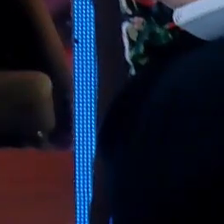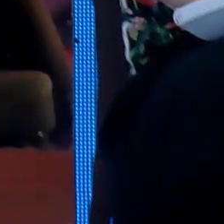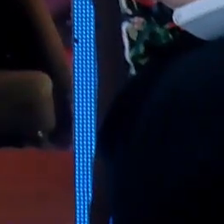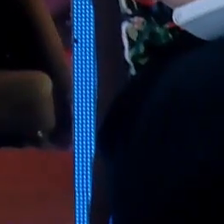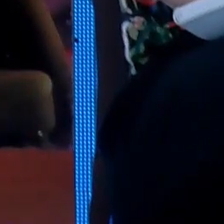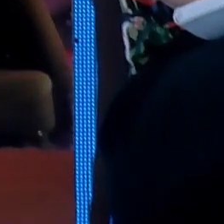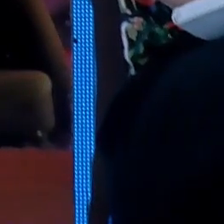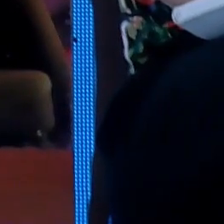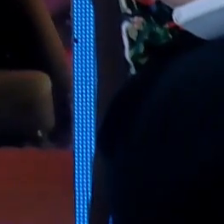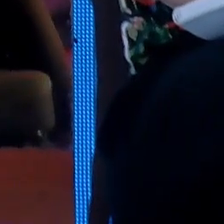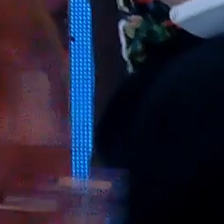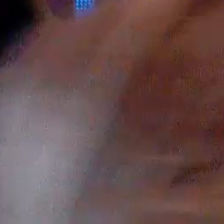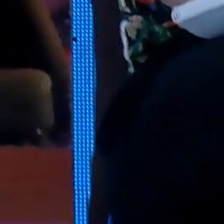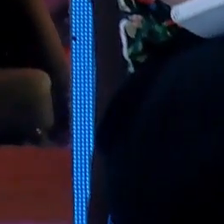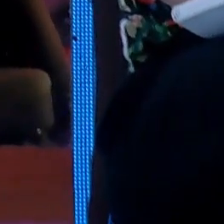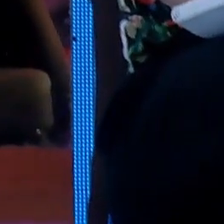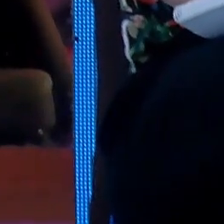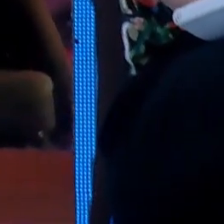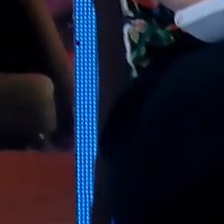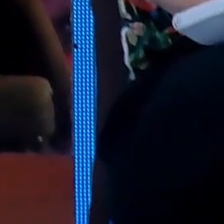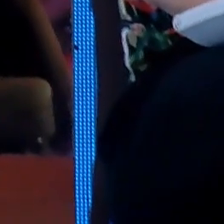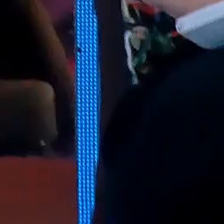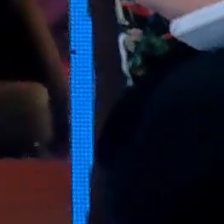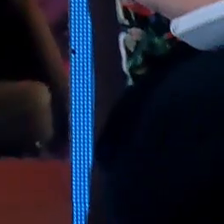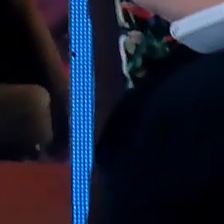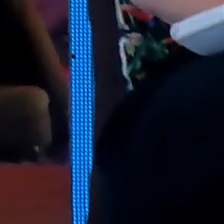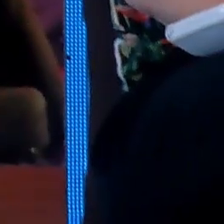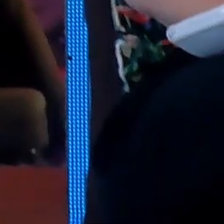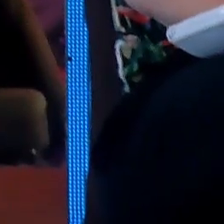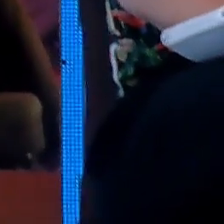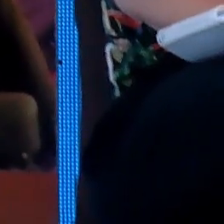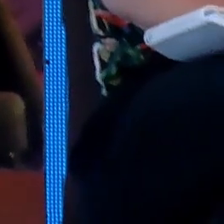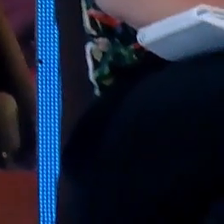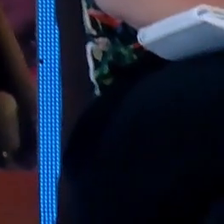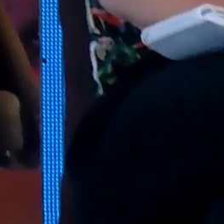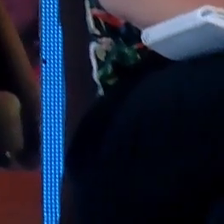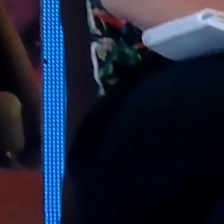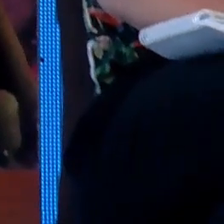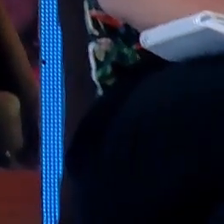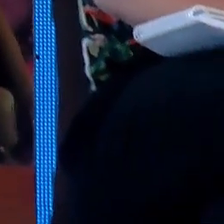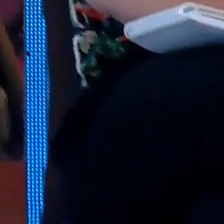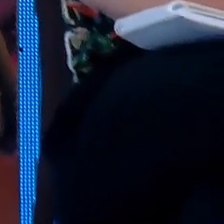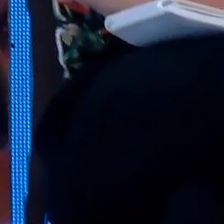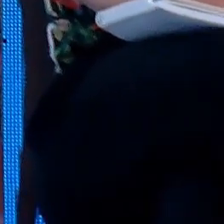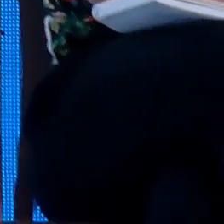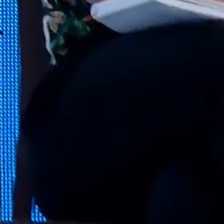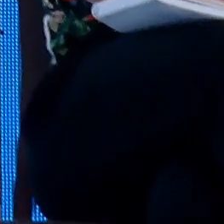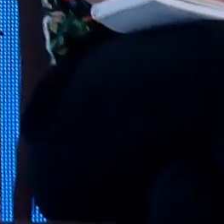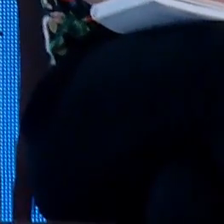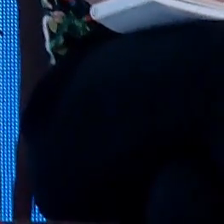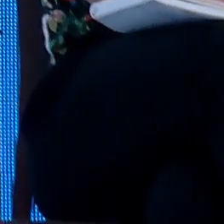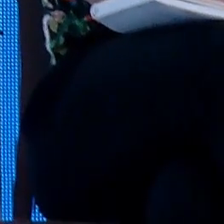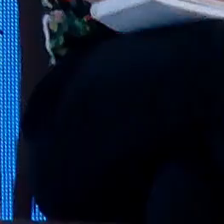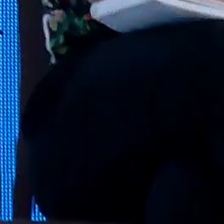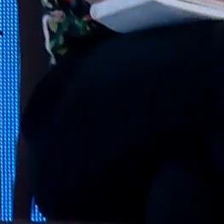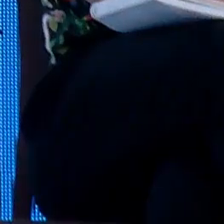gracias por estar acá para hablar de este tema que es tan importante, fundamental para la construcción de ciudadanos, de personas, como decía